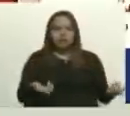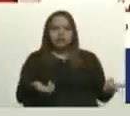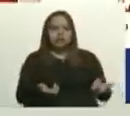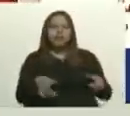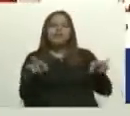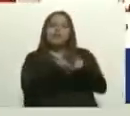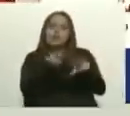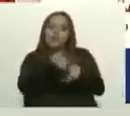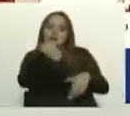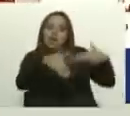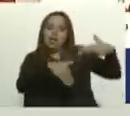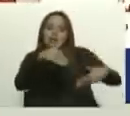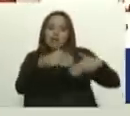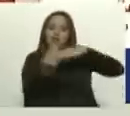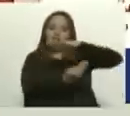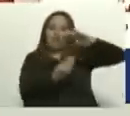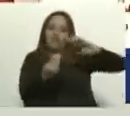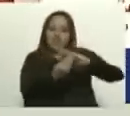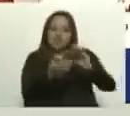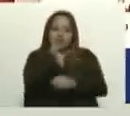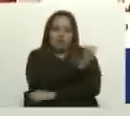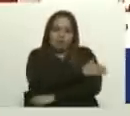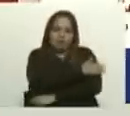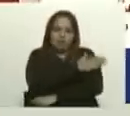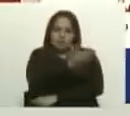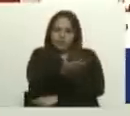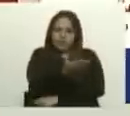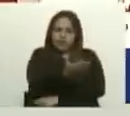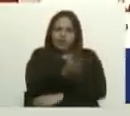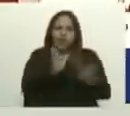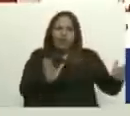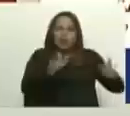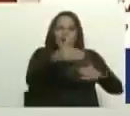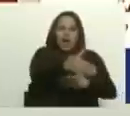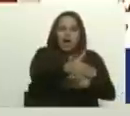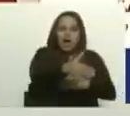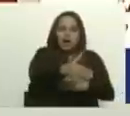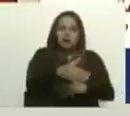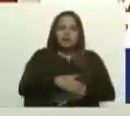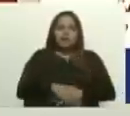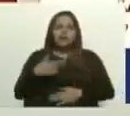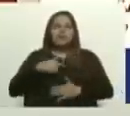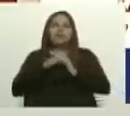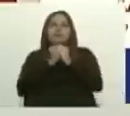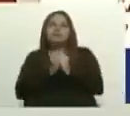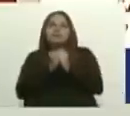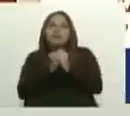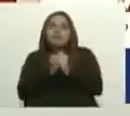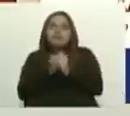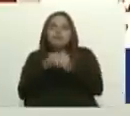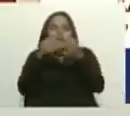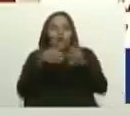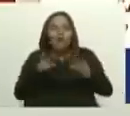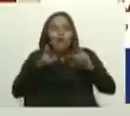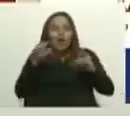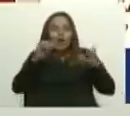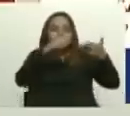elección primaria en la oposición con cajas. Por eso es que yo estoy pegado de todos los santos que sea sin manual.